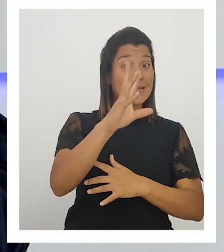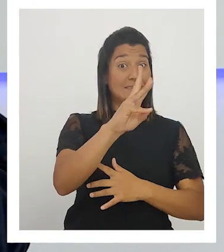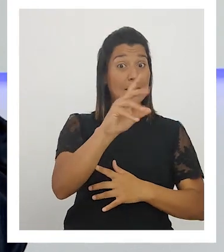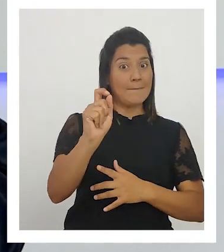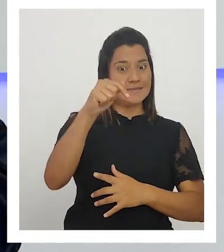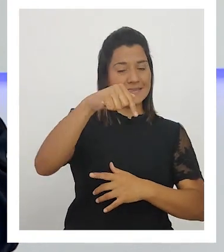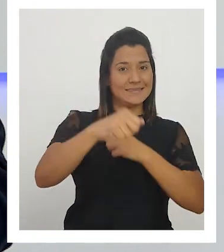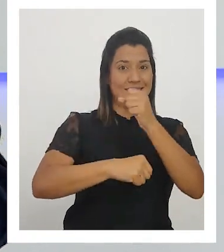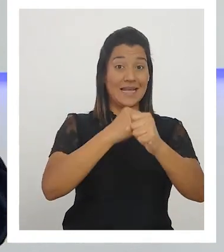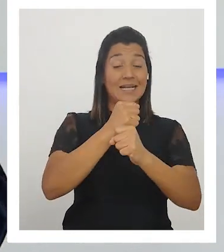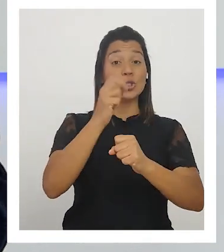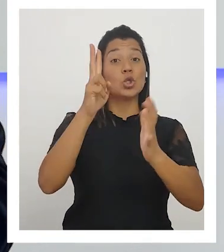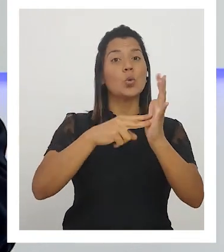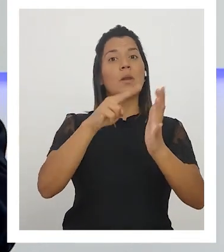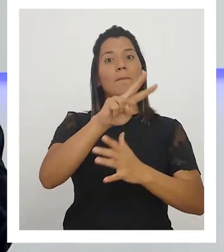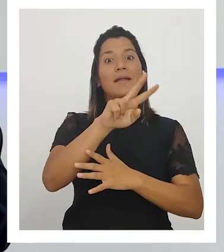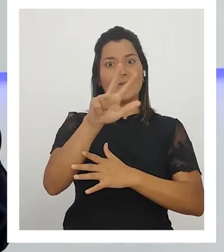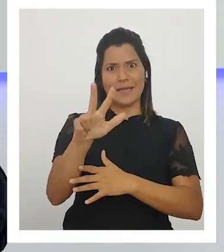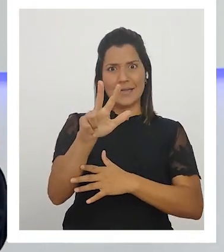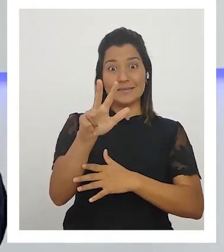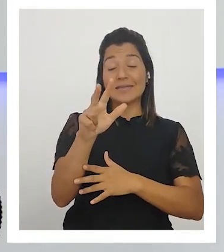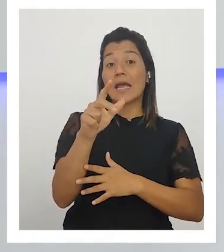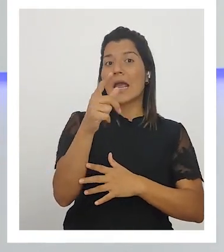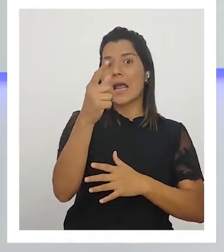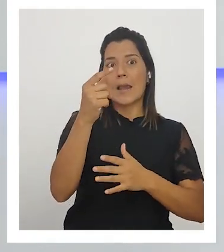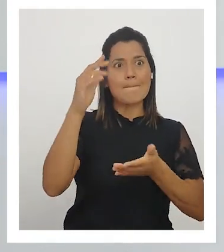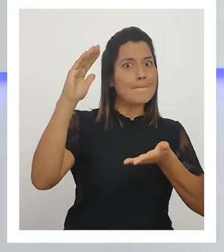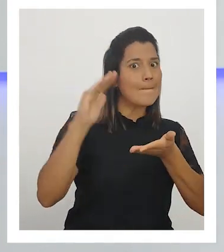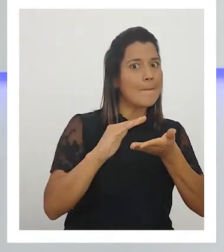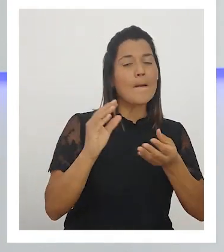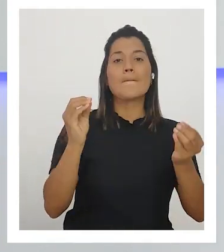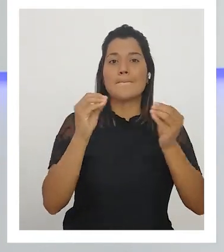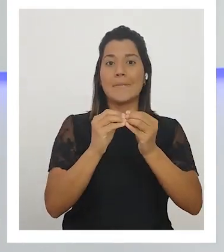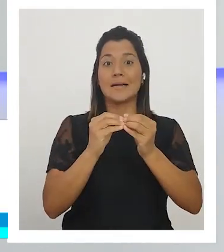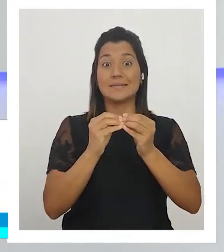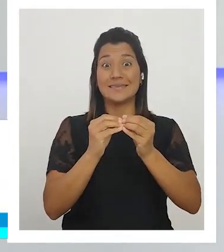de 2023, la caída incluso fue mayor, fue de menos